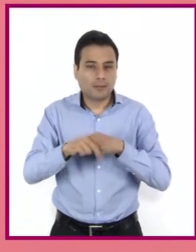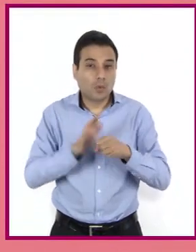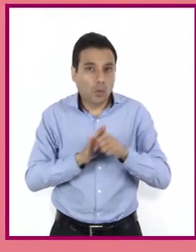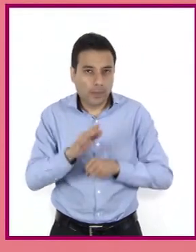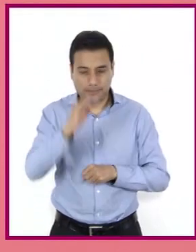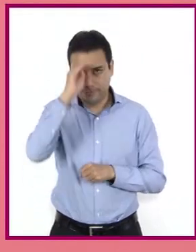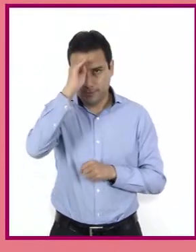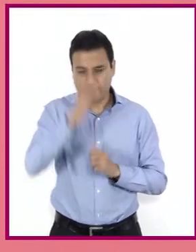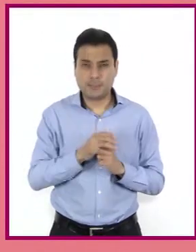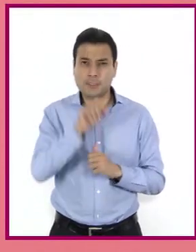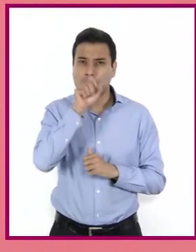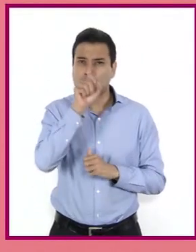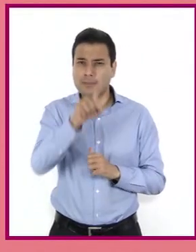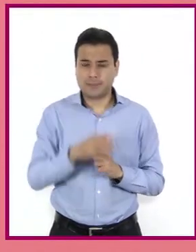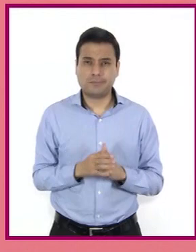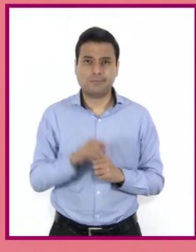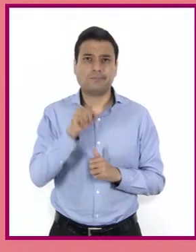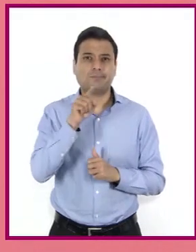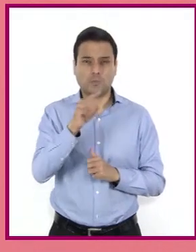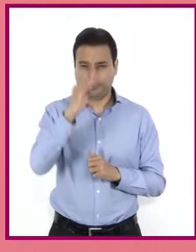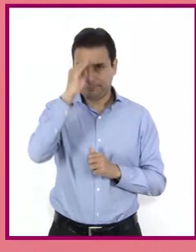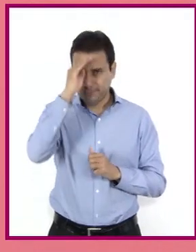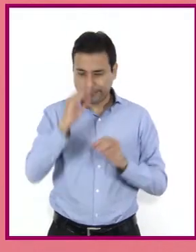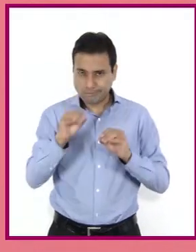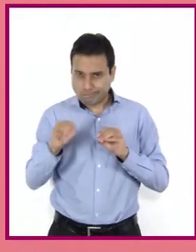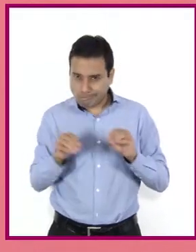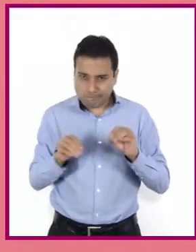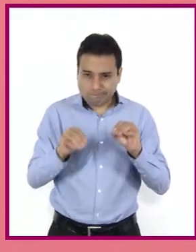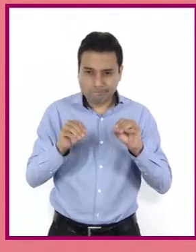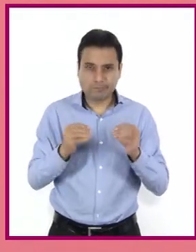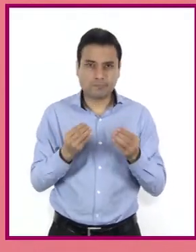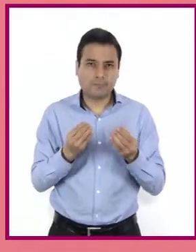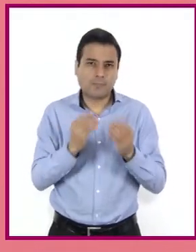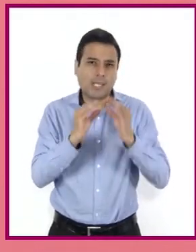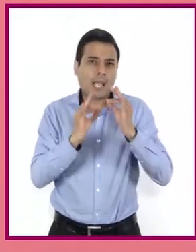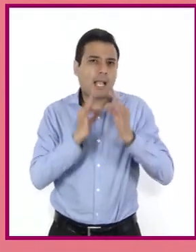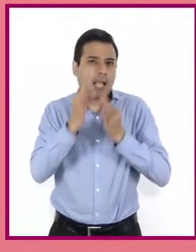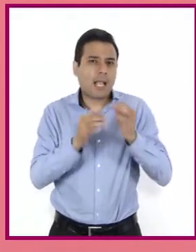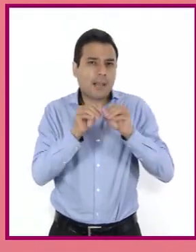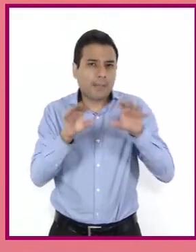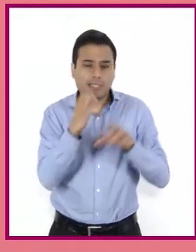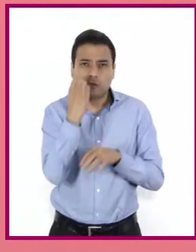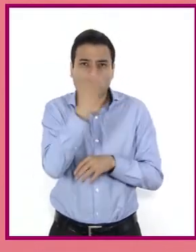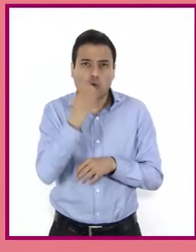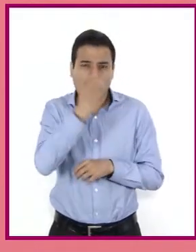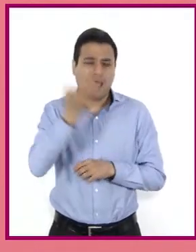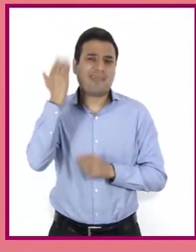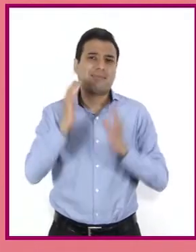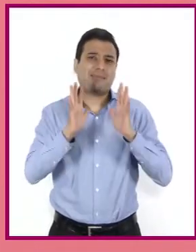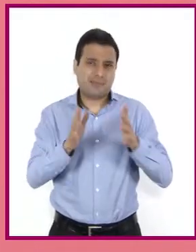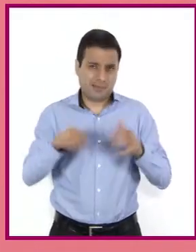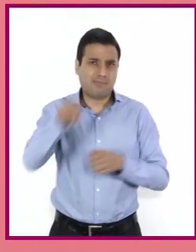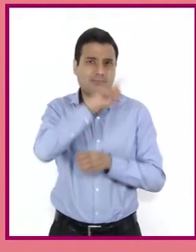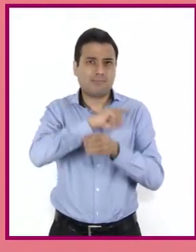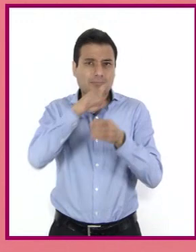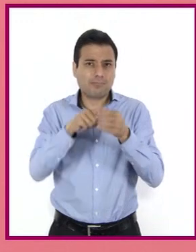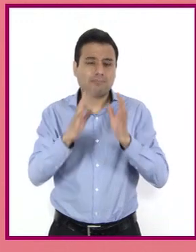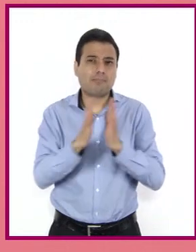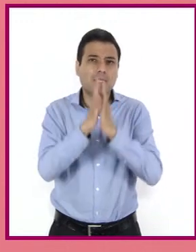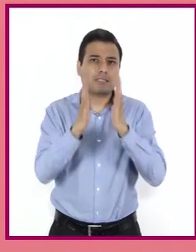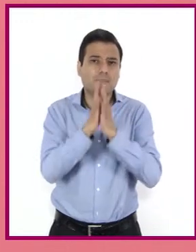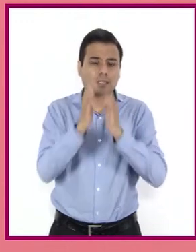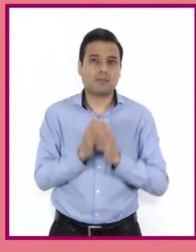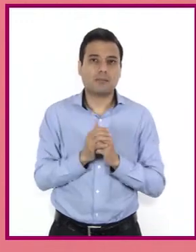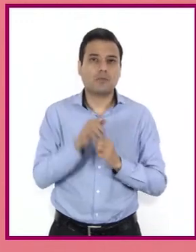También pueden aplicar el pensamiento estratégico a alguna campaña escolar en la que hayan colaborado y piensen de qué manera